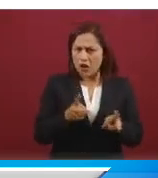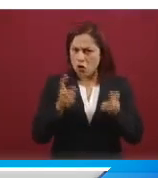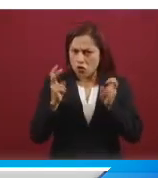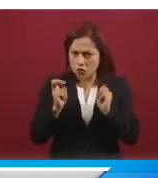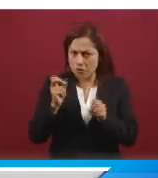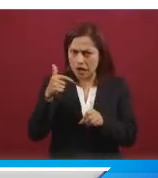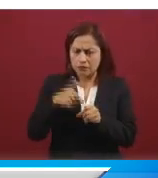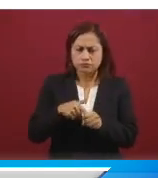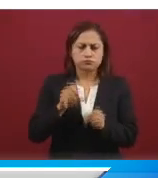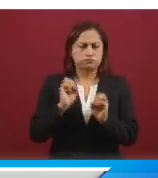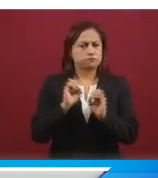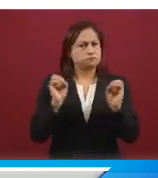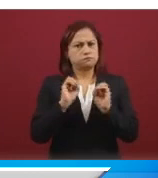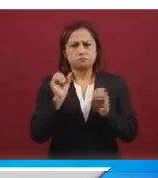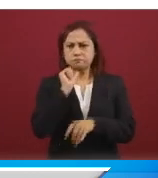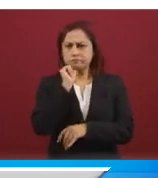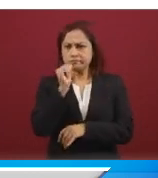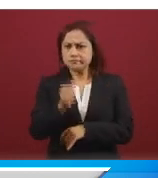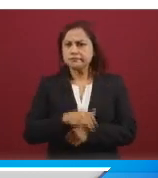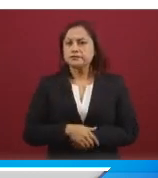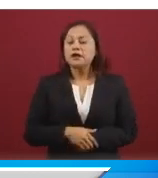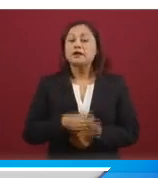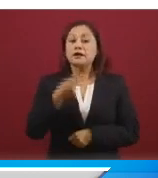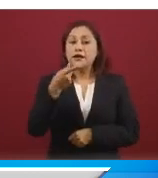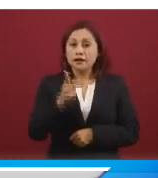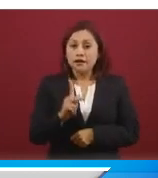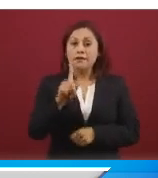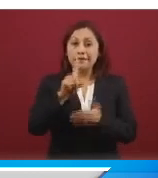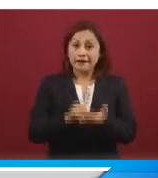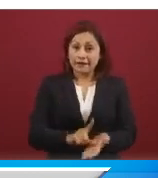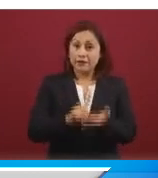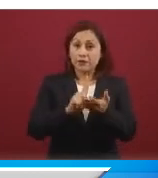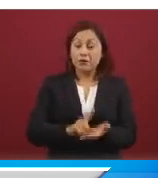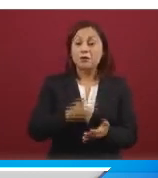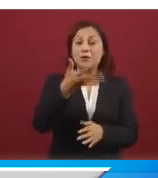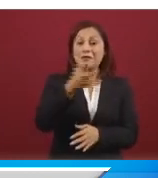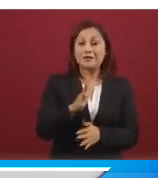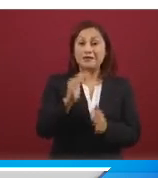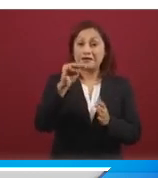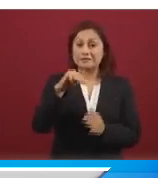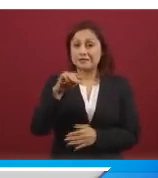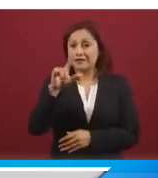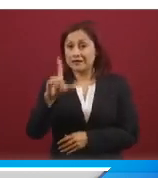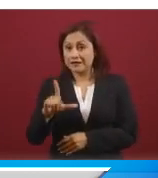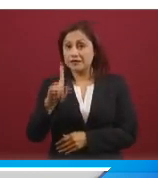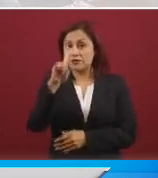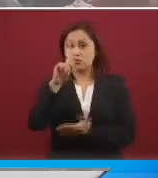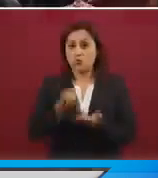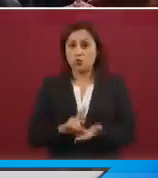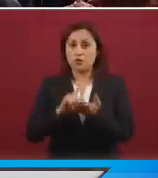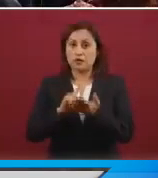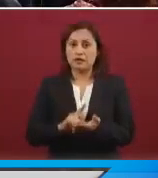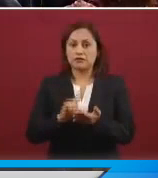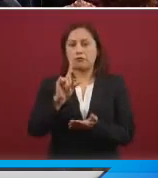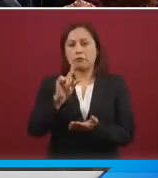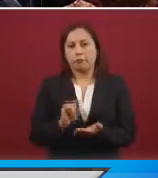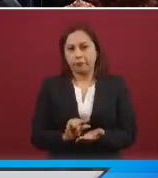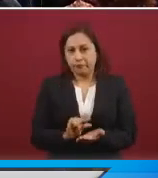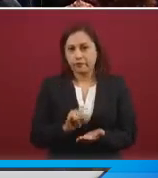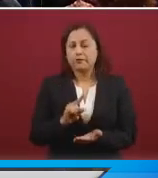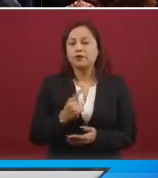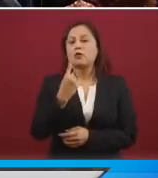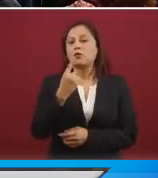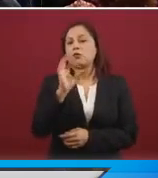marca Garza Óbrego a 14.92 por kilogramo. Gas LP estacionario marca Garza Óbrego a 8.06 por